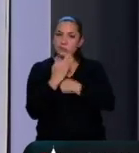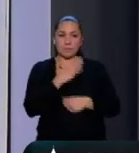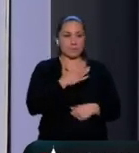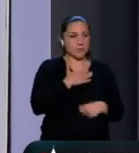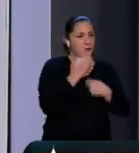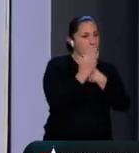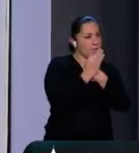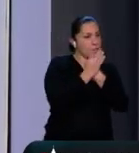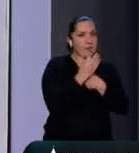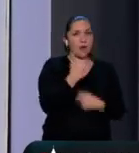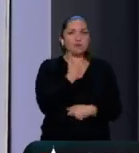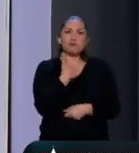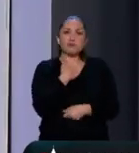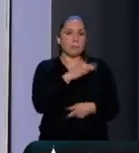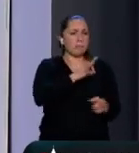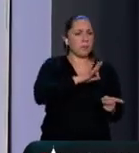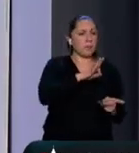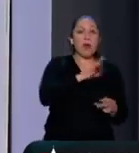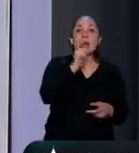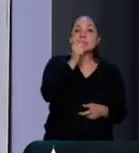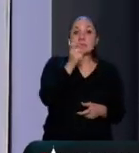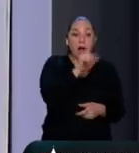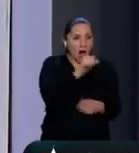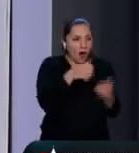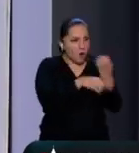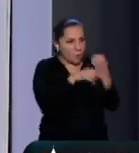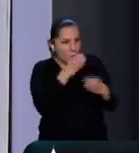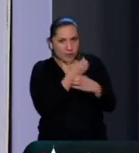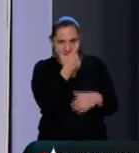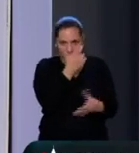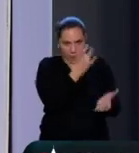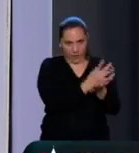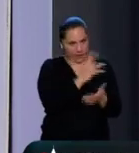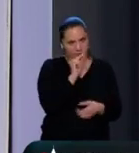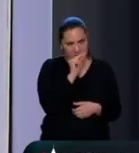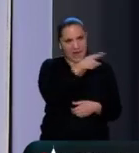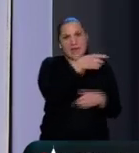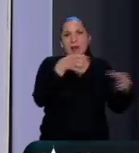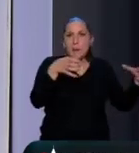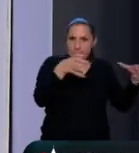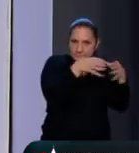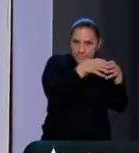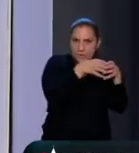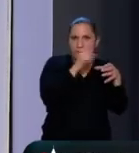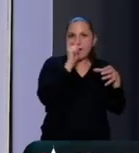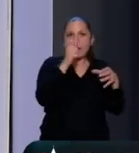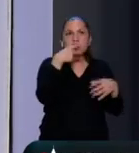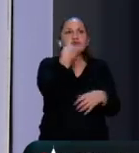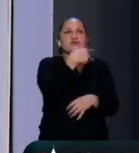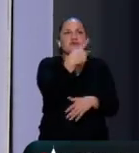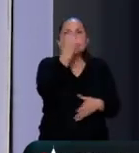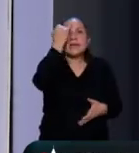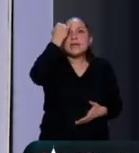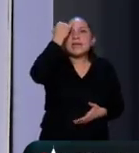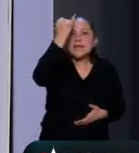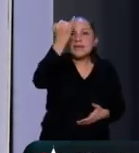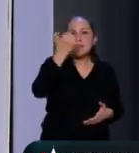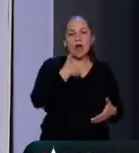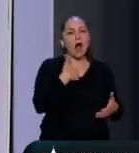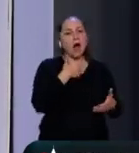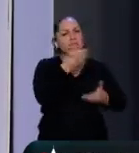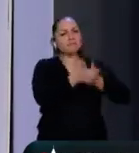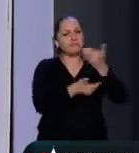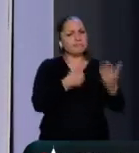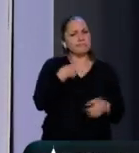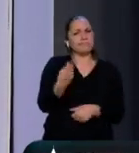de formar parte de un sector social que se vendía a sí mismo como progresista, por ejemplo, y ahora nos damos cuenta de que no. ¿Qué pasa